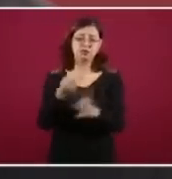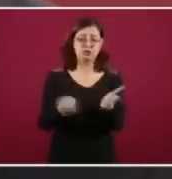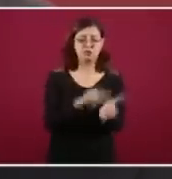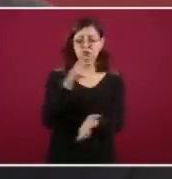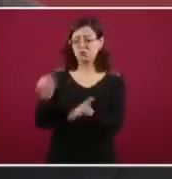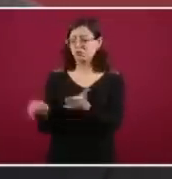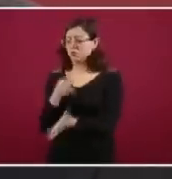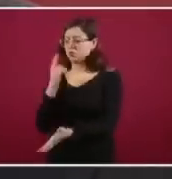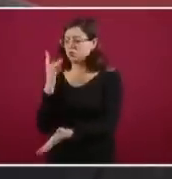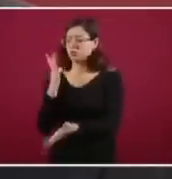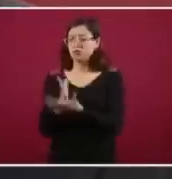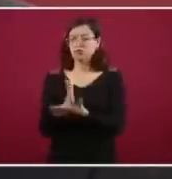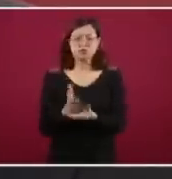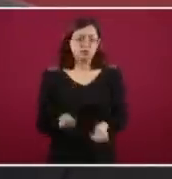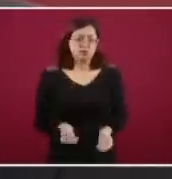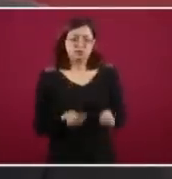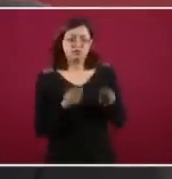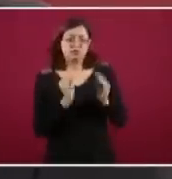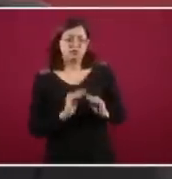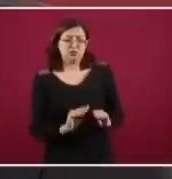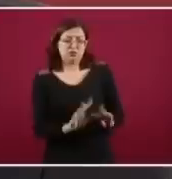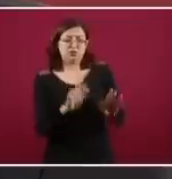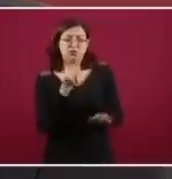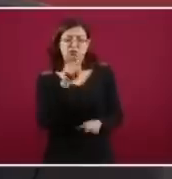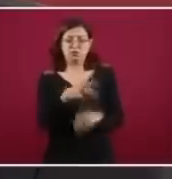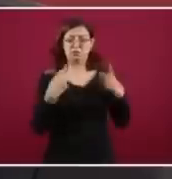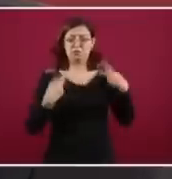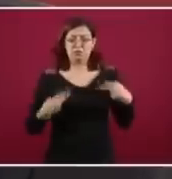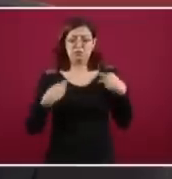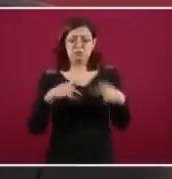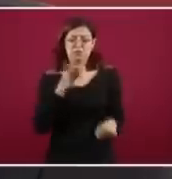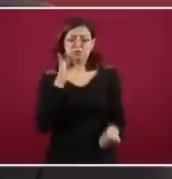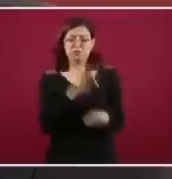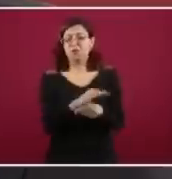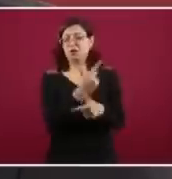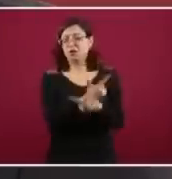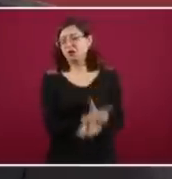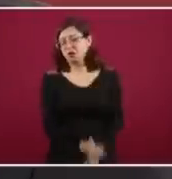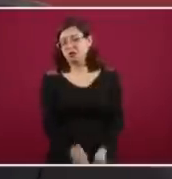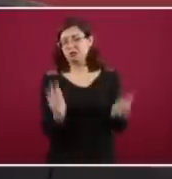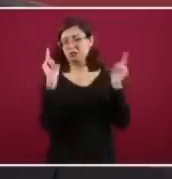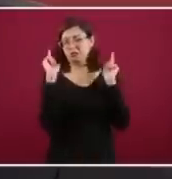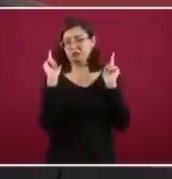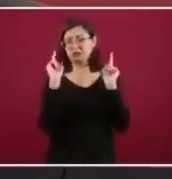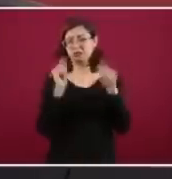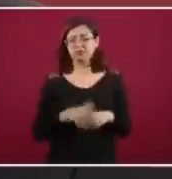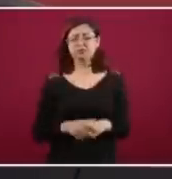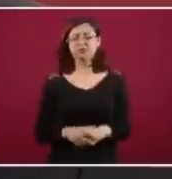que garantizar las libertades a quienes están